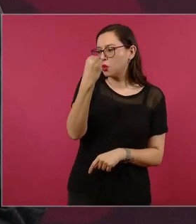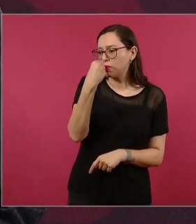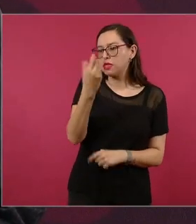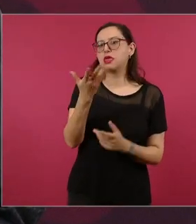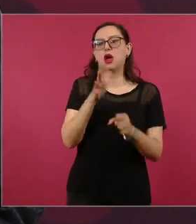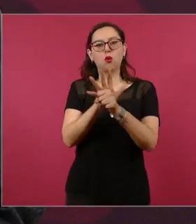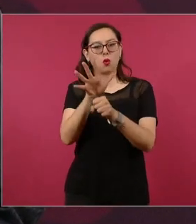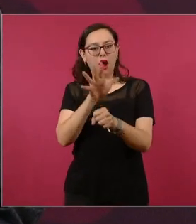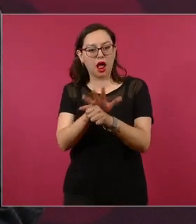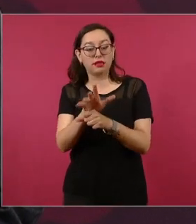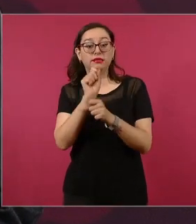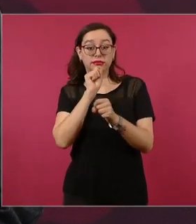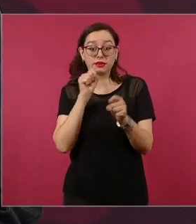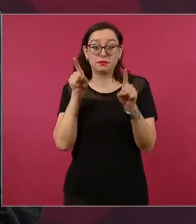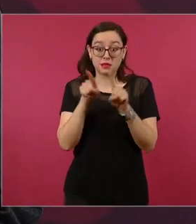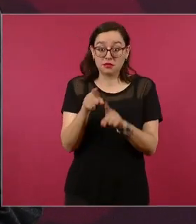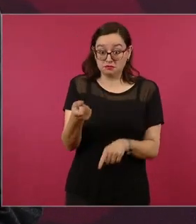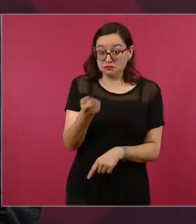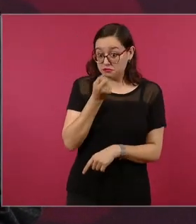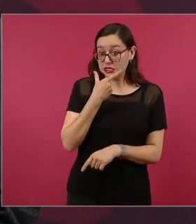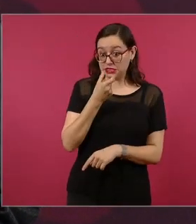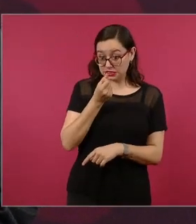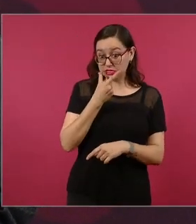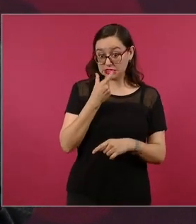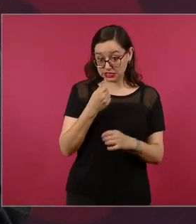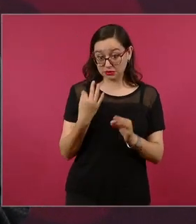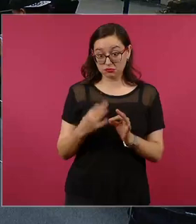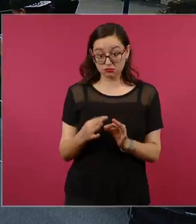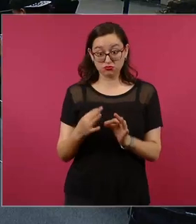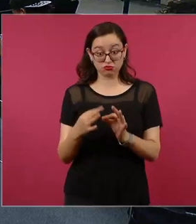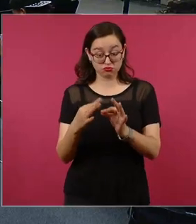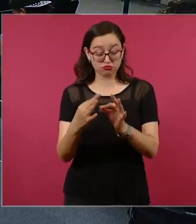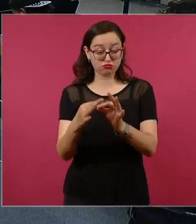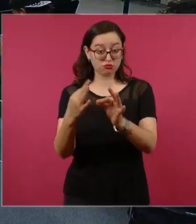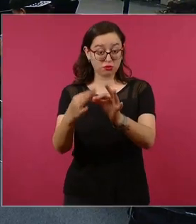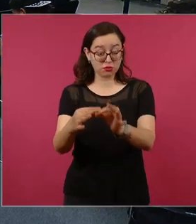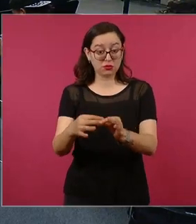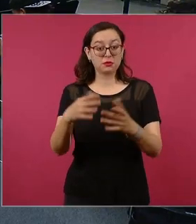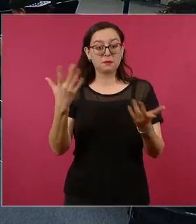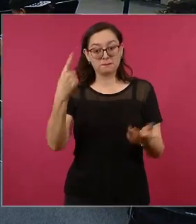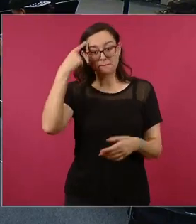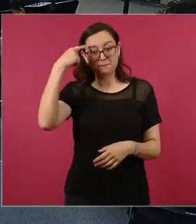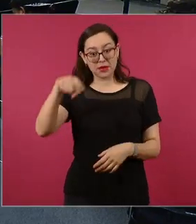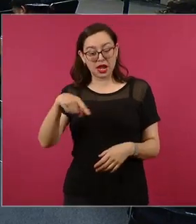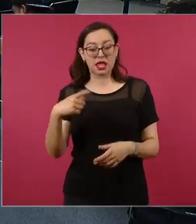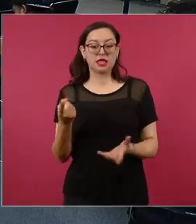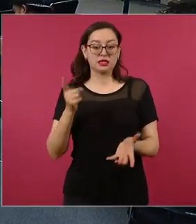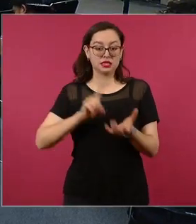fármacos para que no haya colesterol,